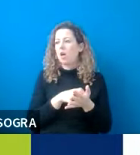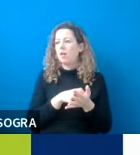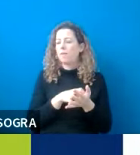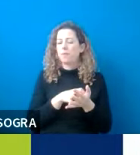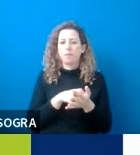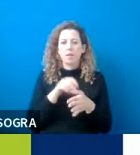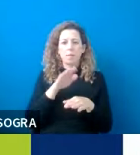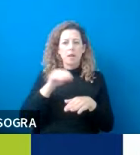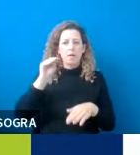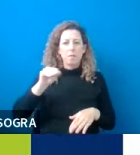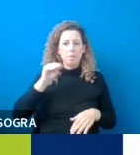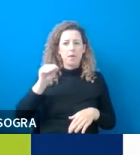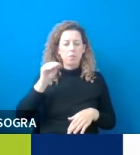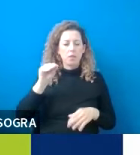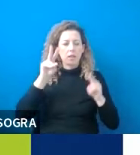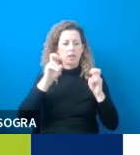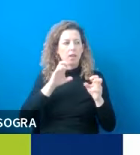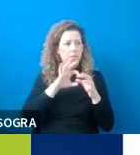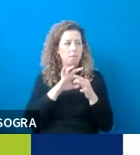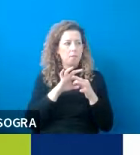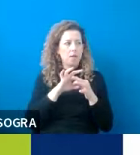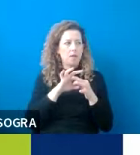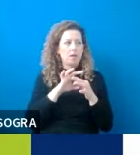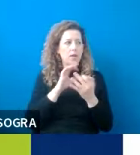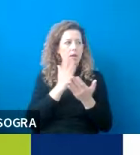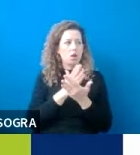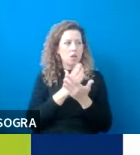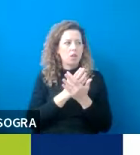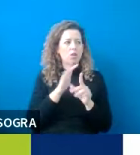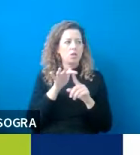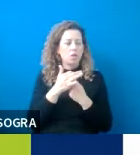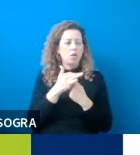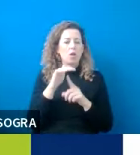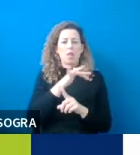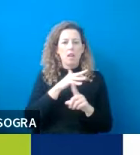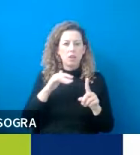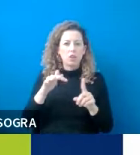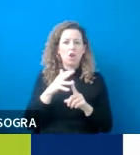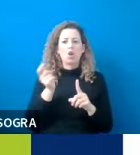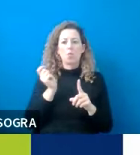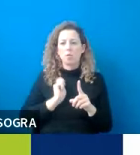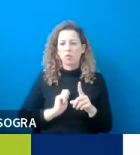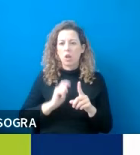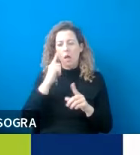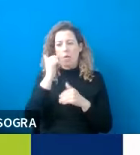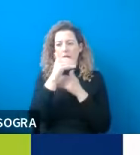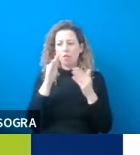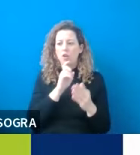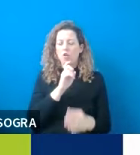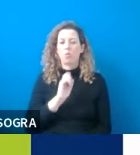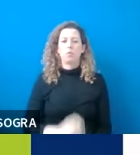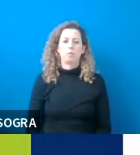para preguntar acerca de escolarización, situaciones del entorno que se dan y que no saben cómo afrontar, estar disponibles.